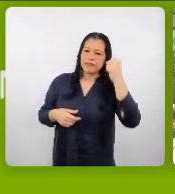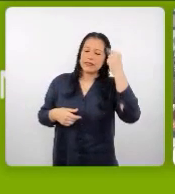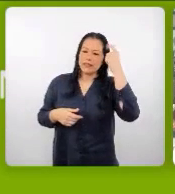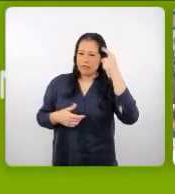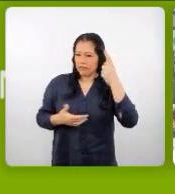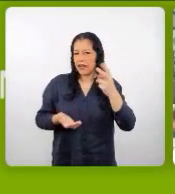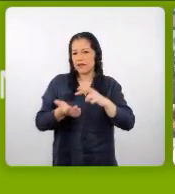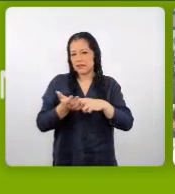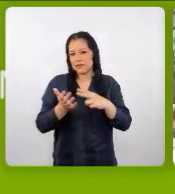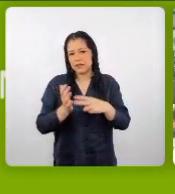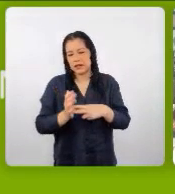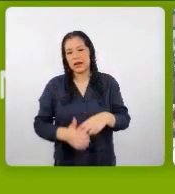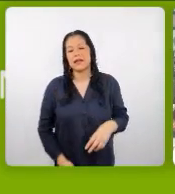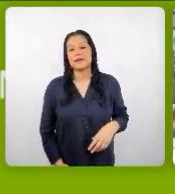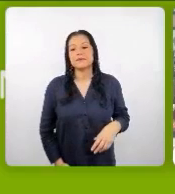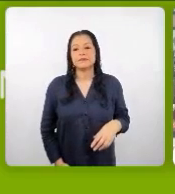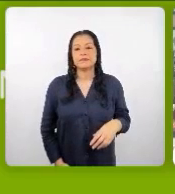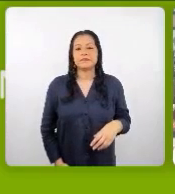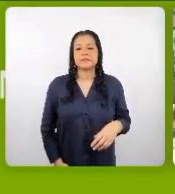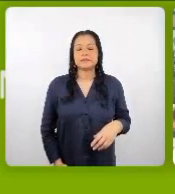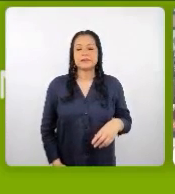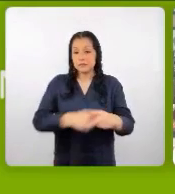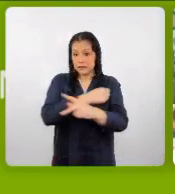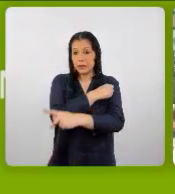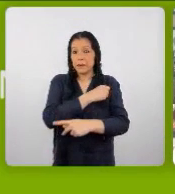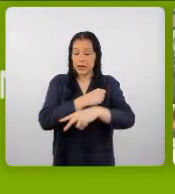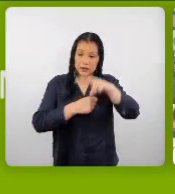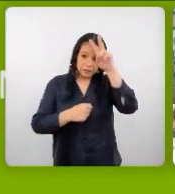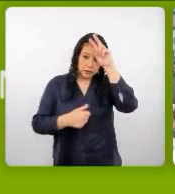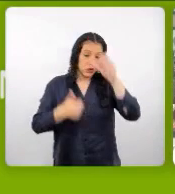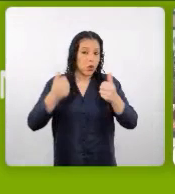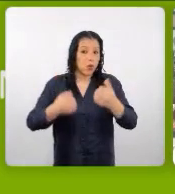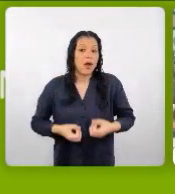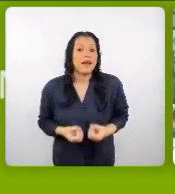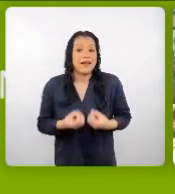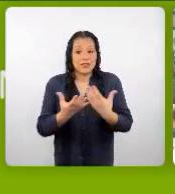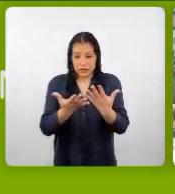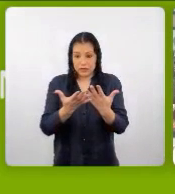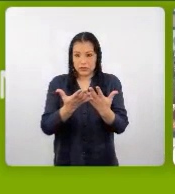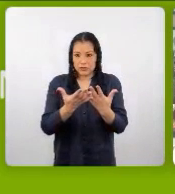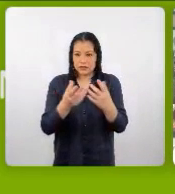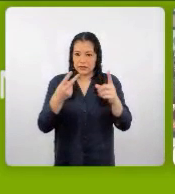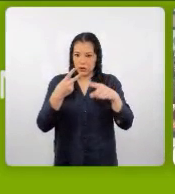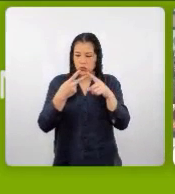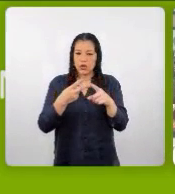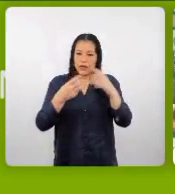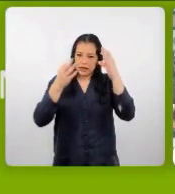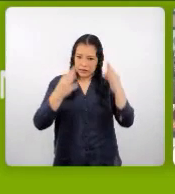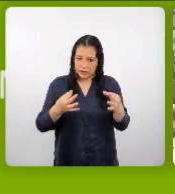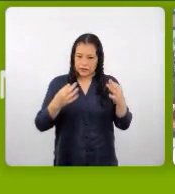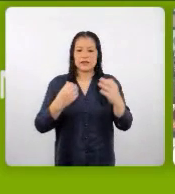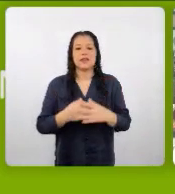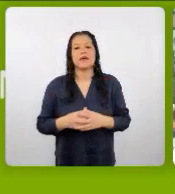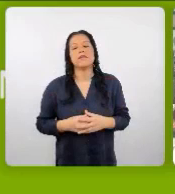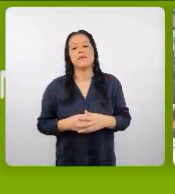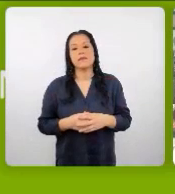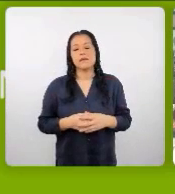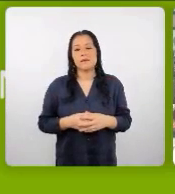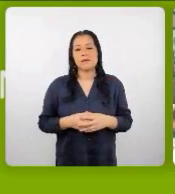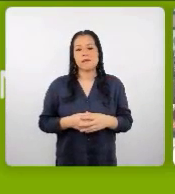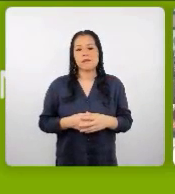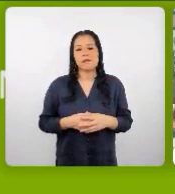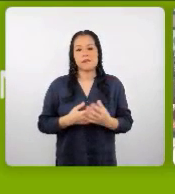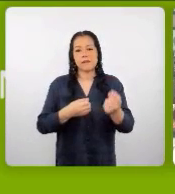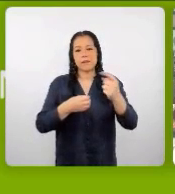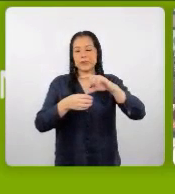lo que era o lo que es el país y qué cosas es lo que ofrece, se decidió empezar a participar en ferias. Tuvimos una